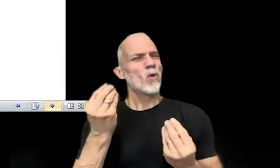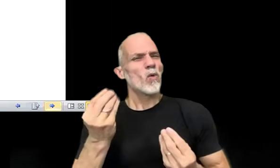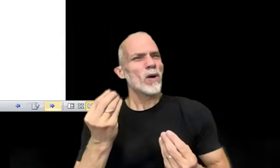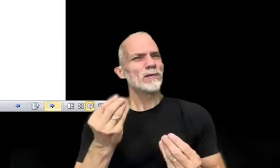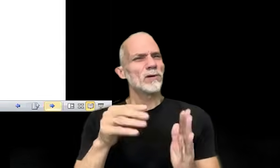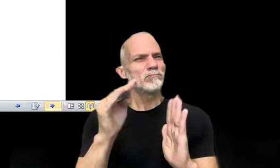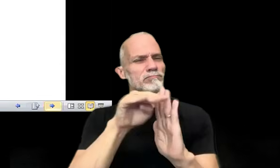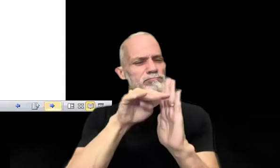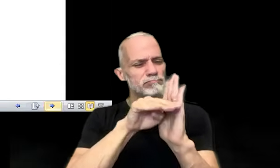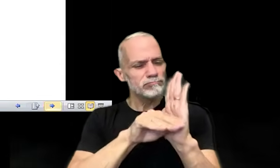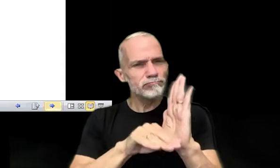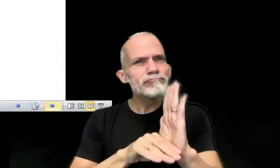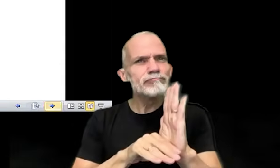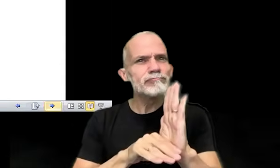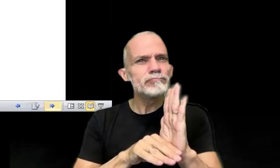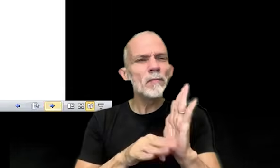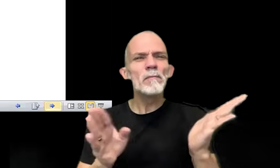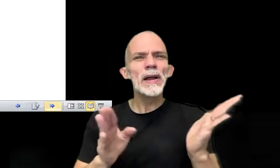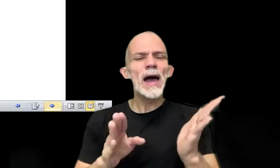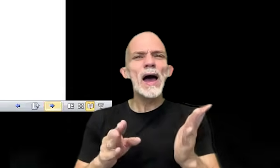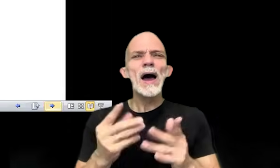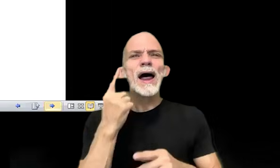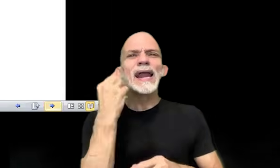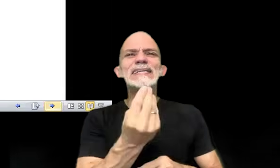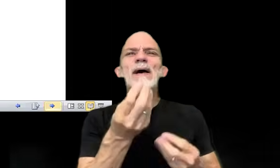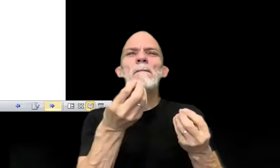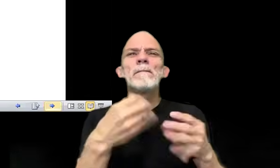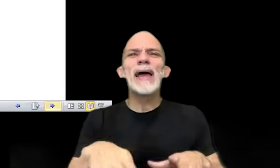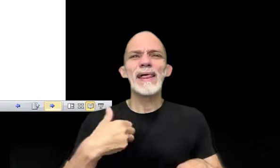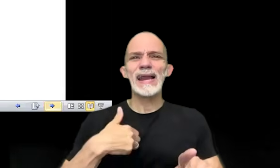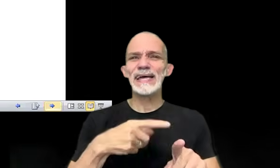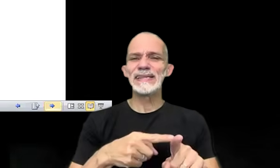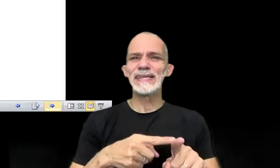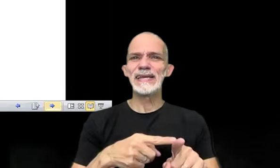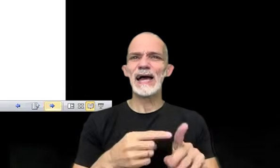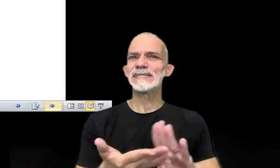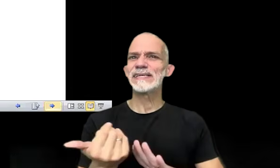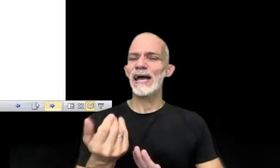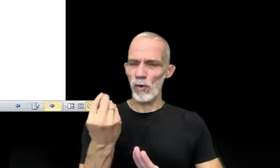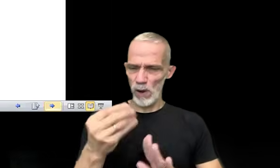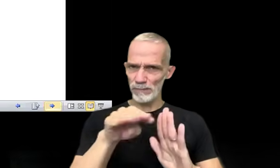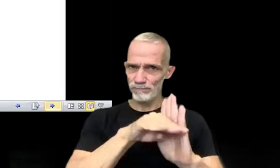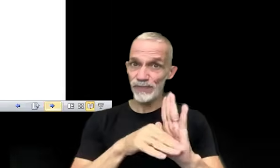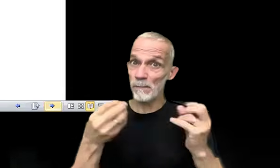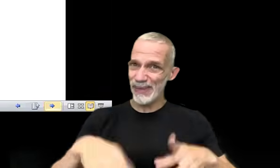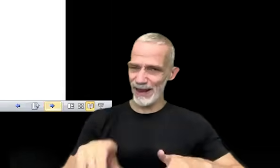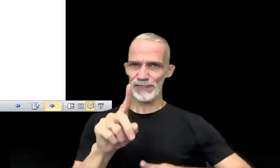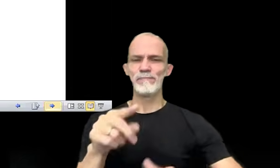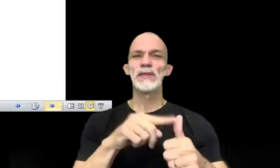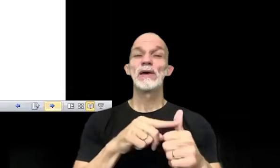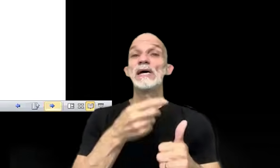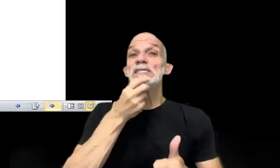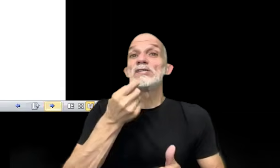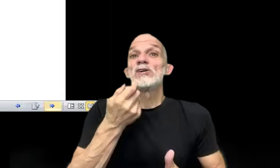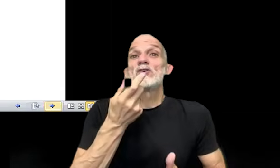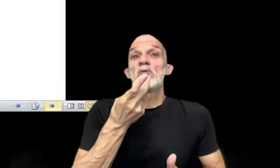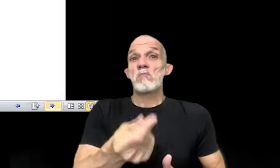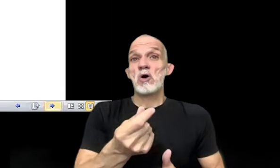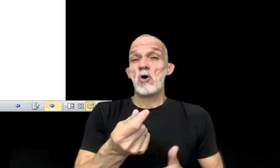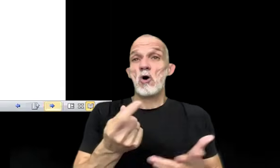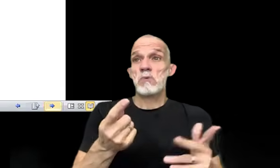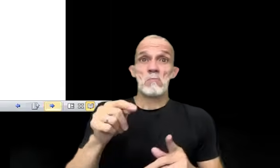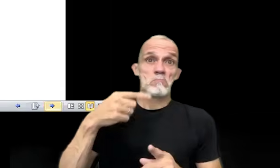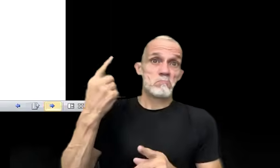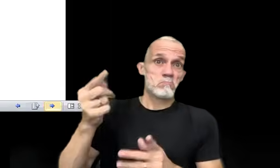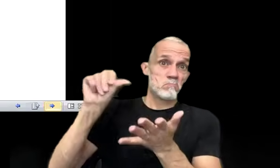cuáles son las condiciones para la pérdida de residencia argentina. Las condiciones son adquirir residencia